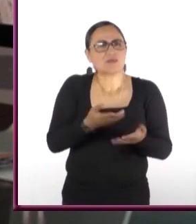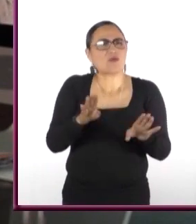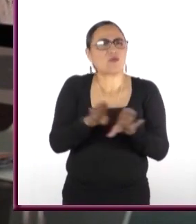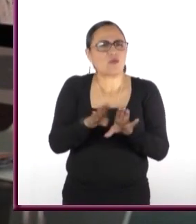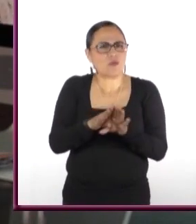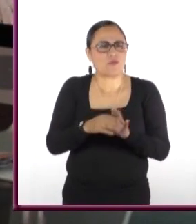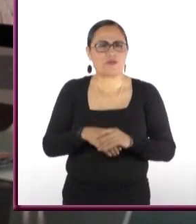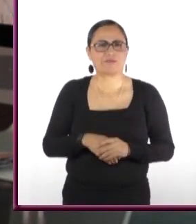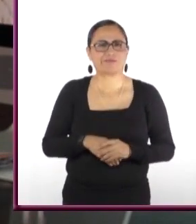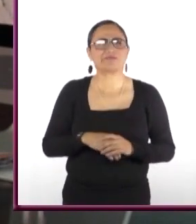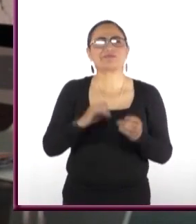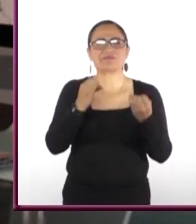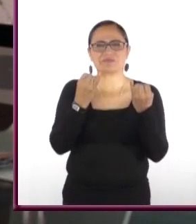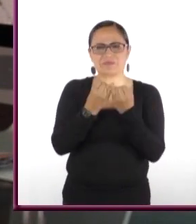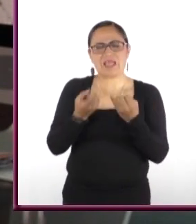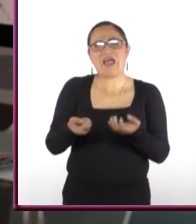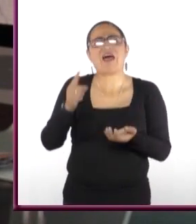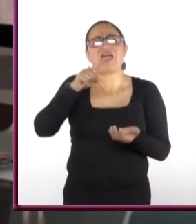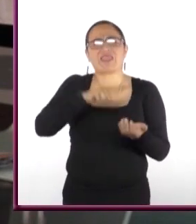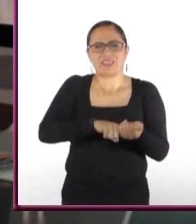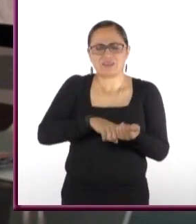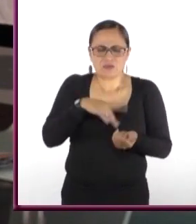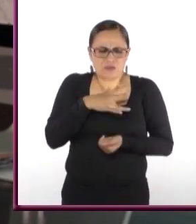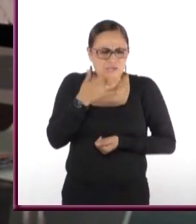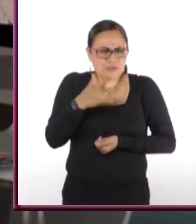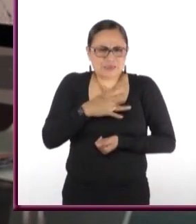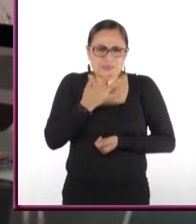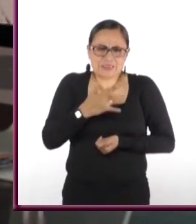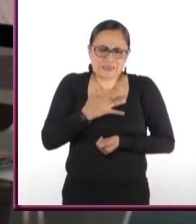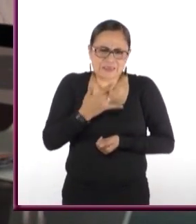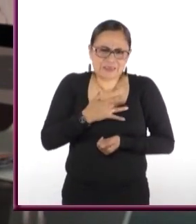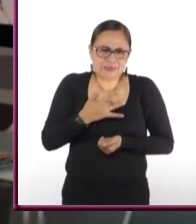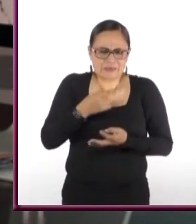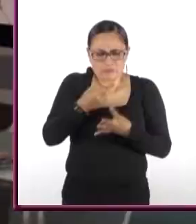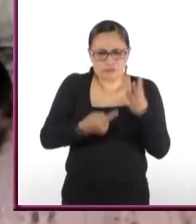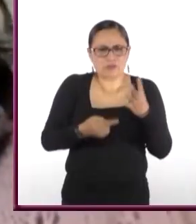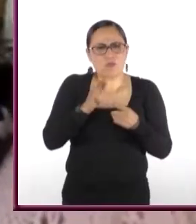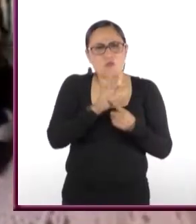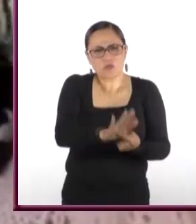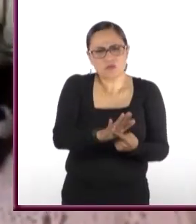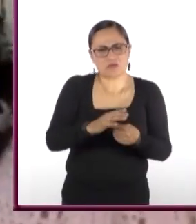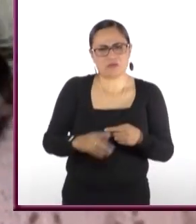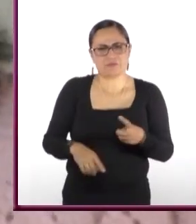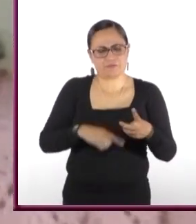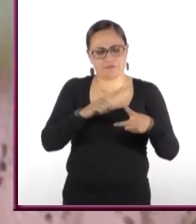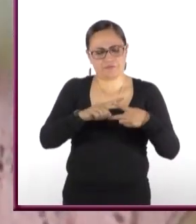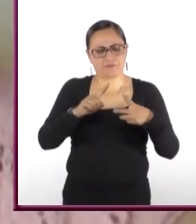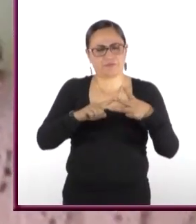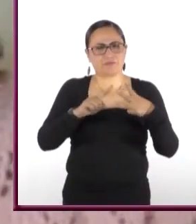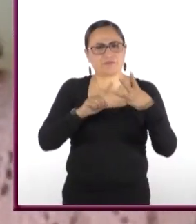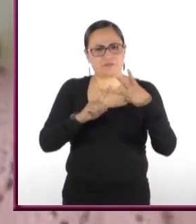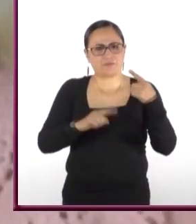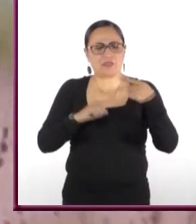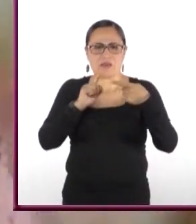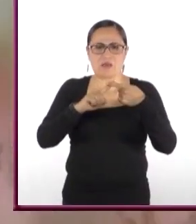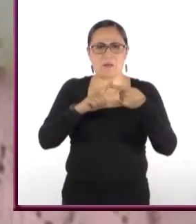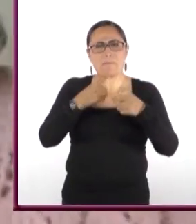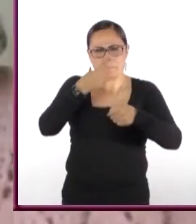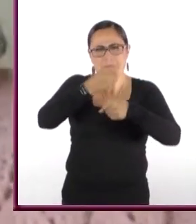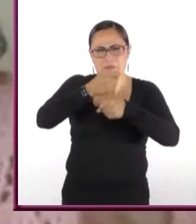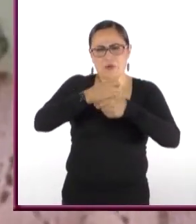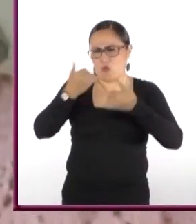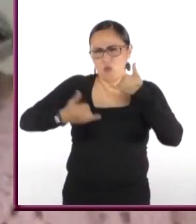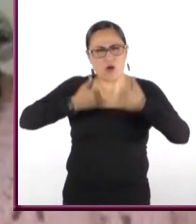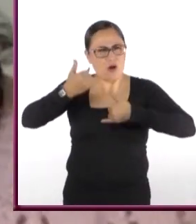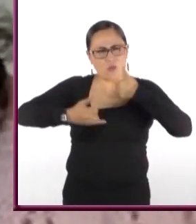Sí, hay que despertar la vocación científica, ¿no? Entonces yo propongo 3 cosas. La primera es